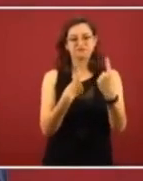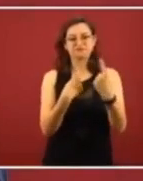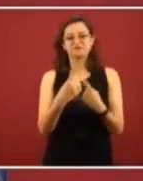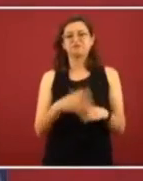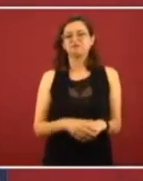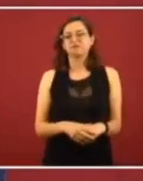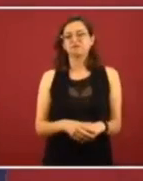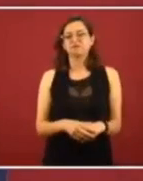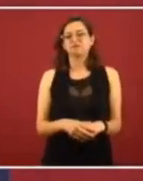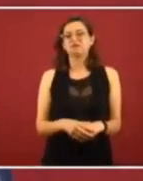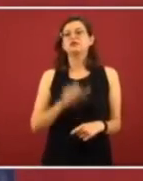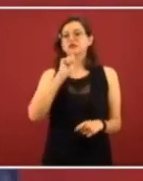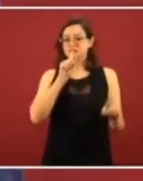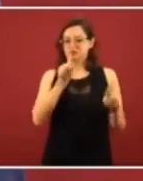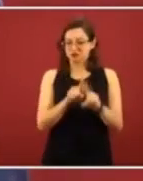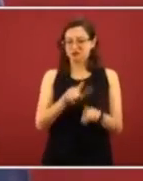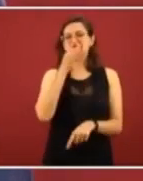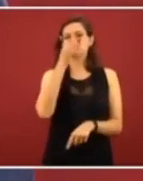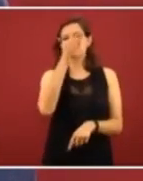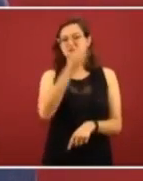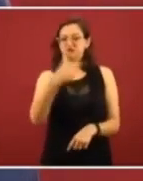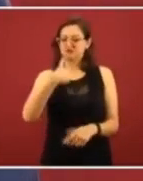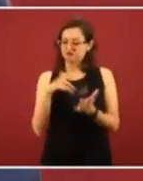mi solidaridad